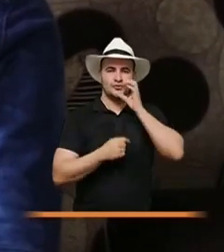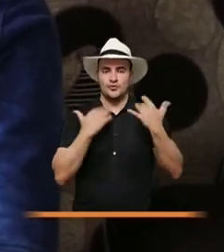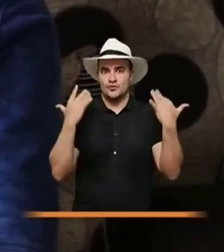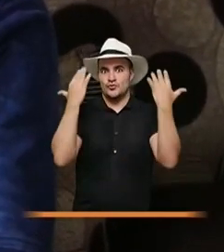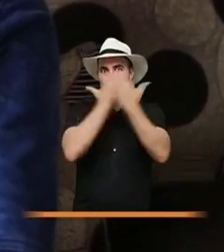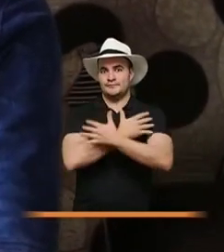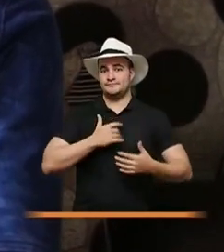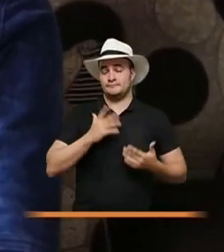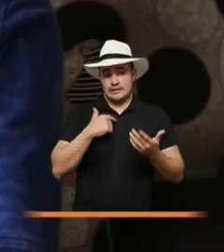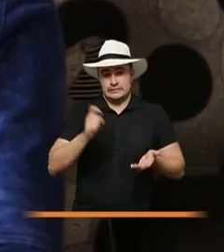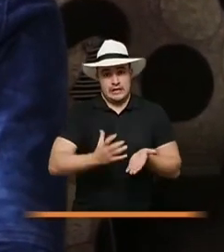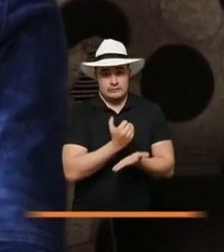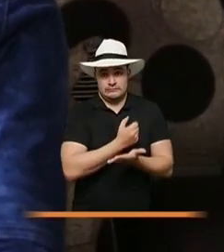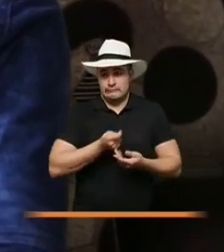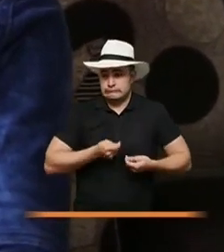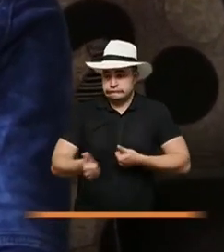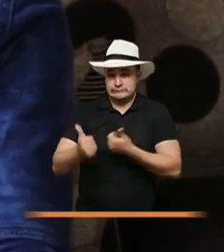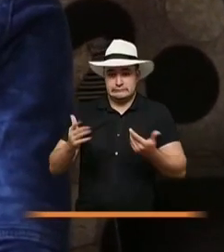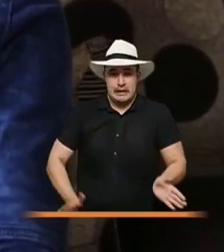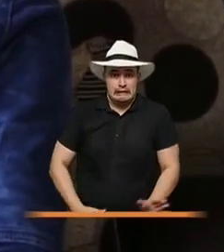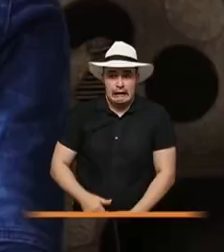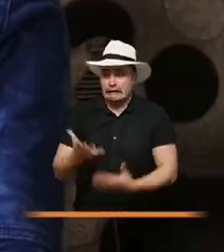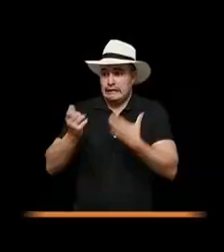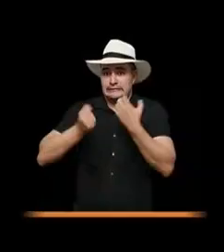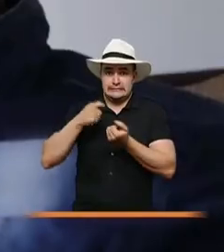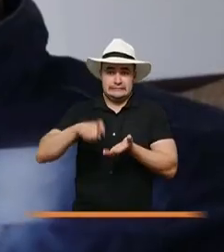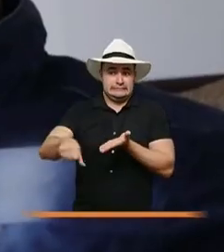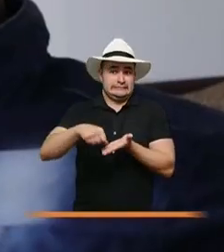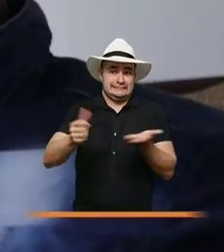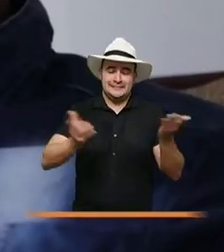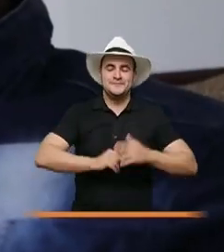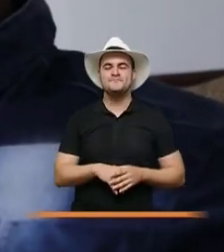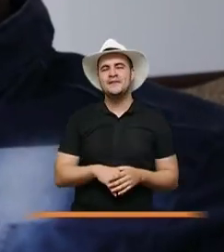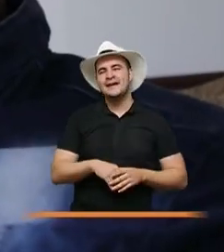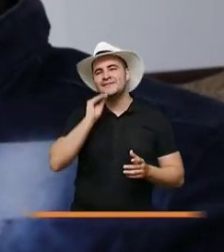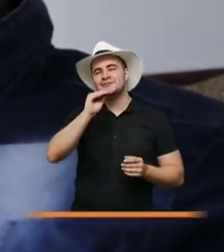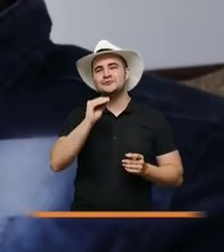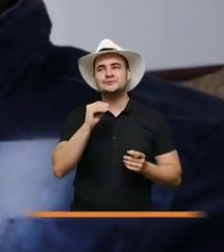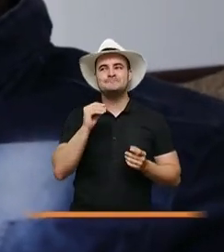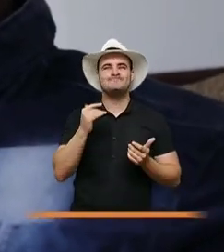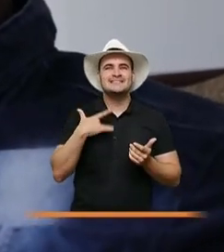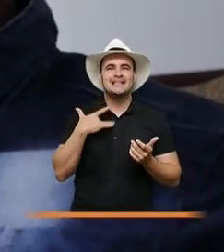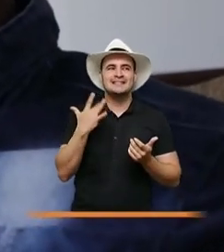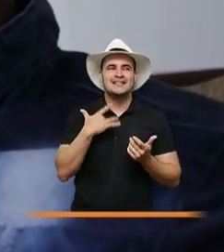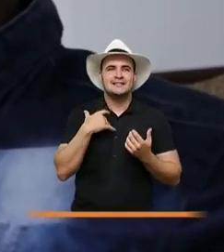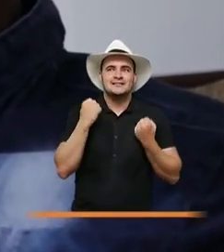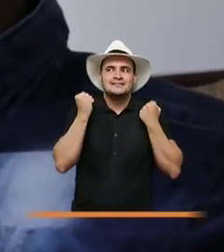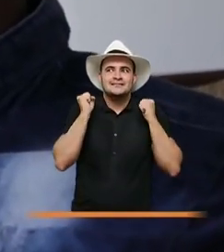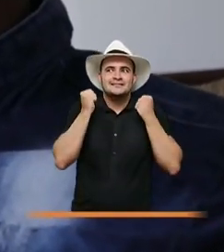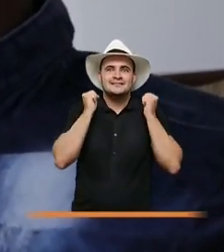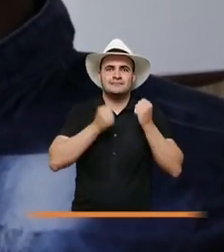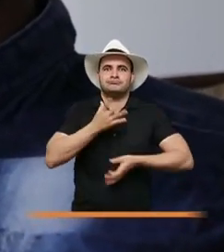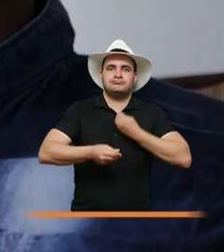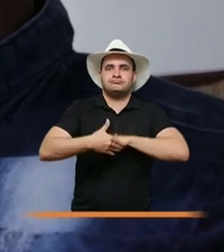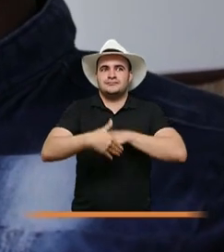porque llegue a comprar pañales leche que todo eso hombre es una presión sabrosa se podría